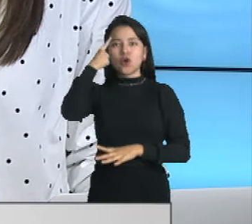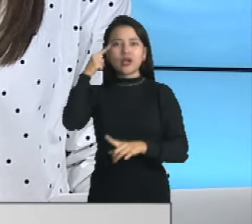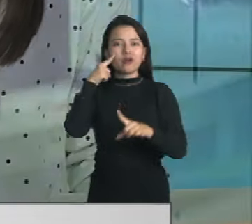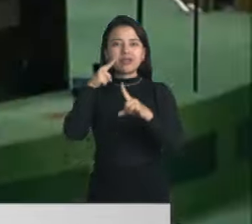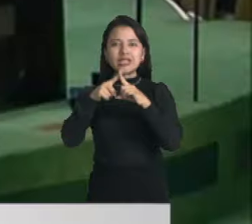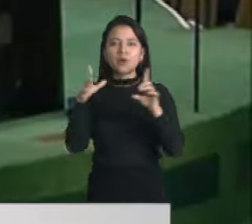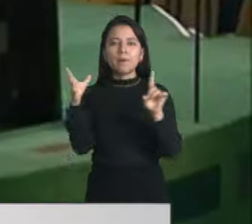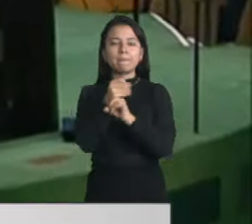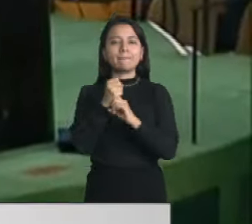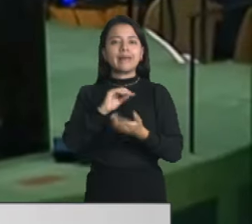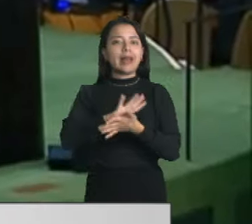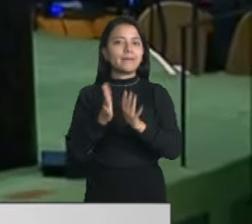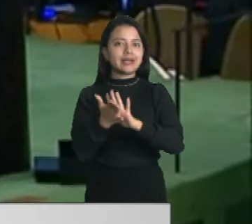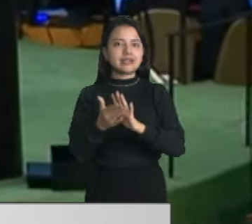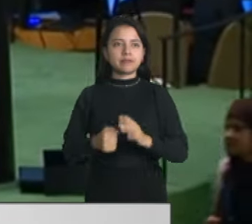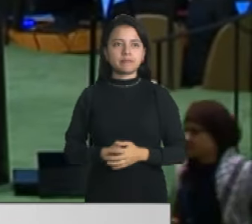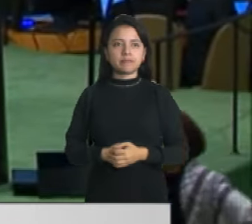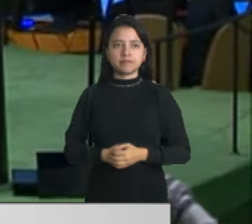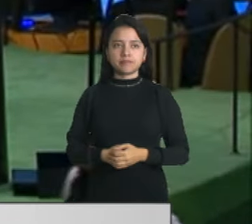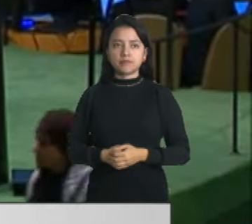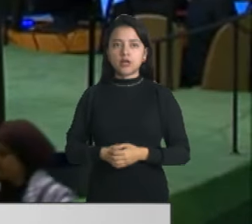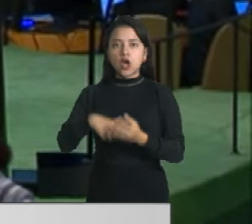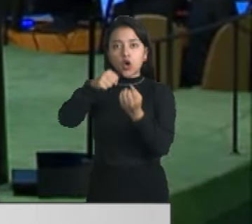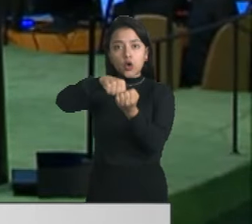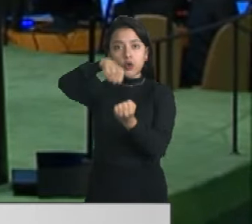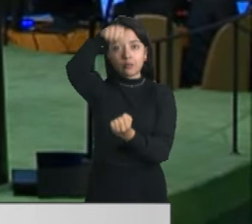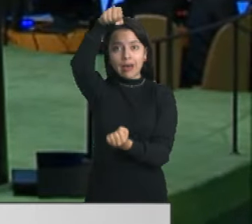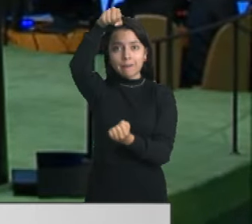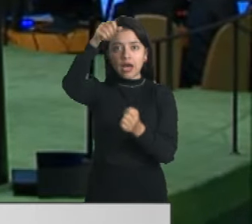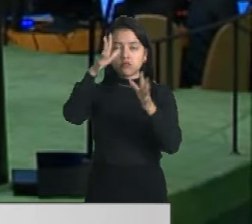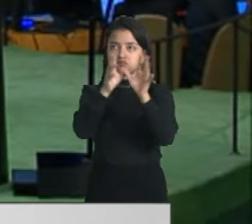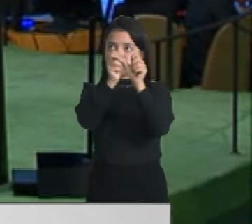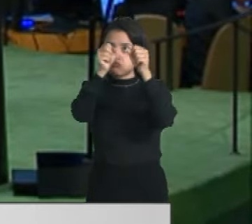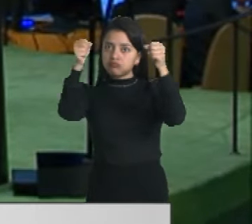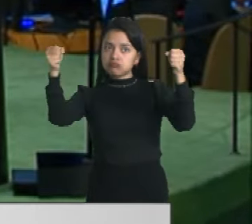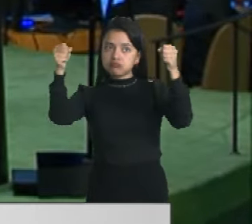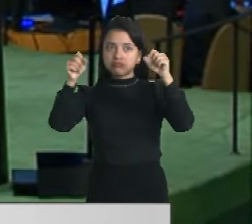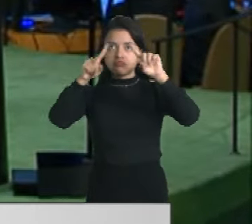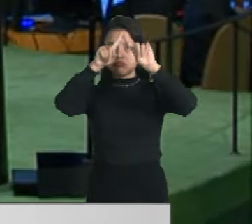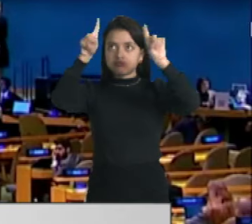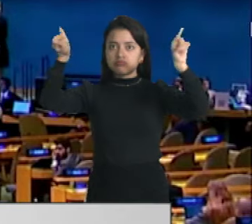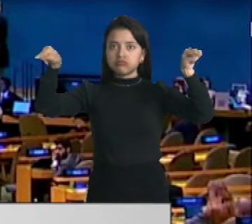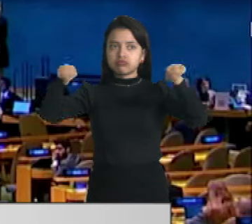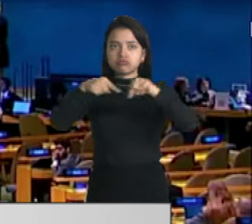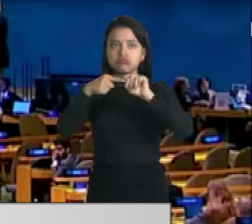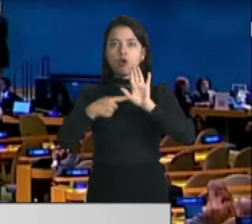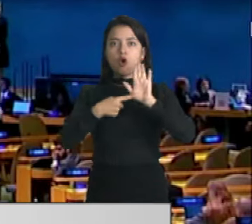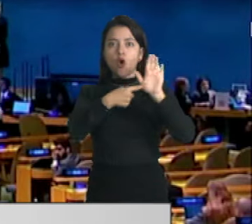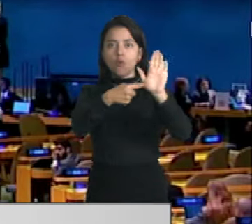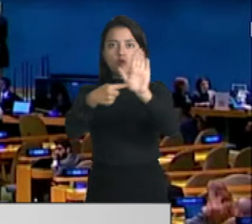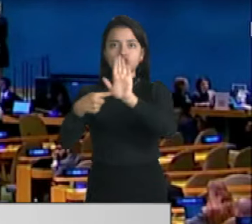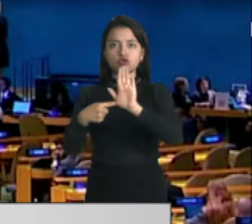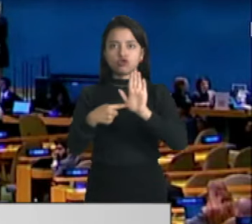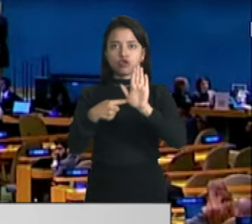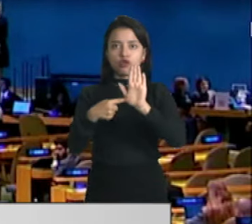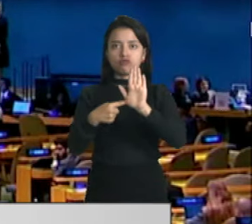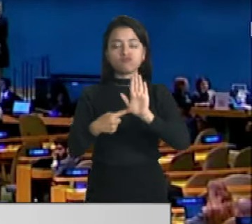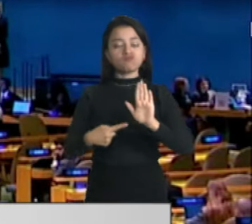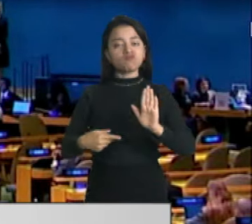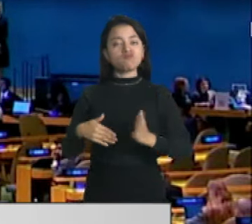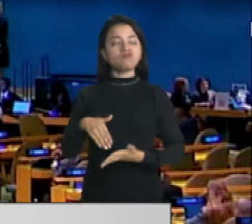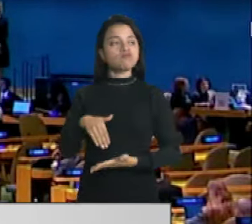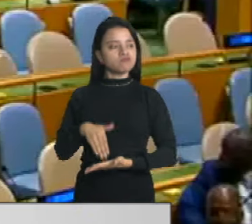paz. Con un mapa en la mano, el primer ministro Benjamin Netanyahu se subió al podio de la ONU, donde se mostró